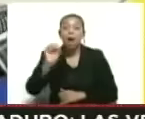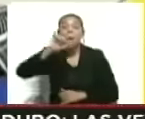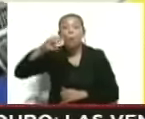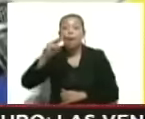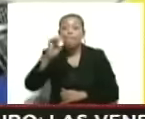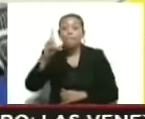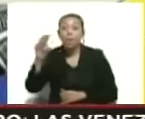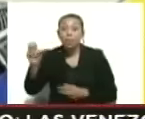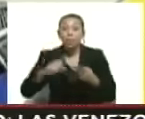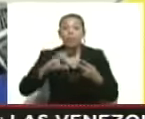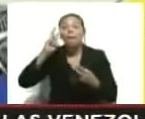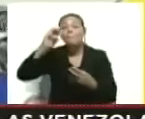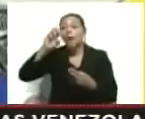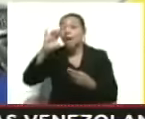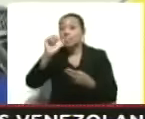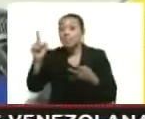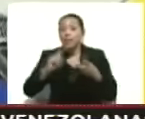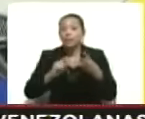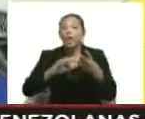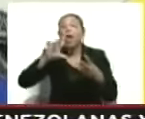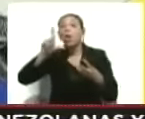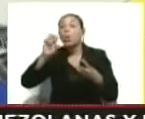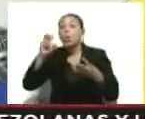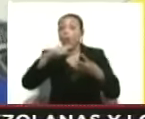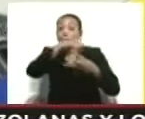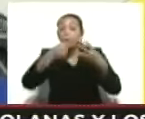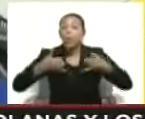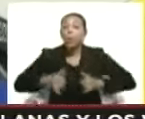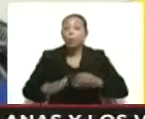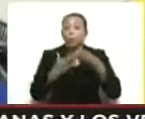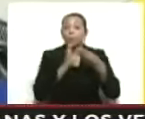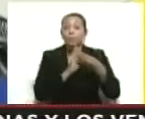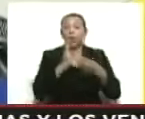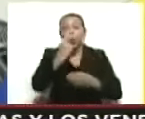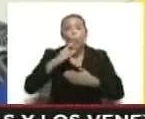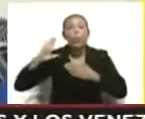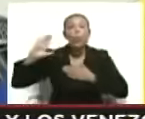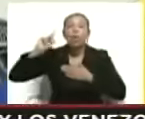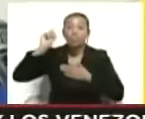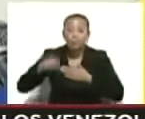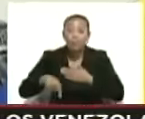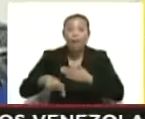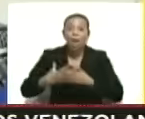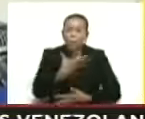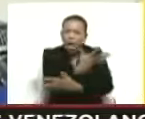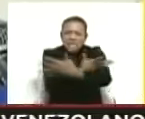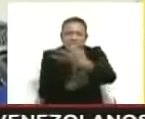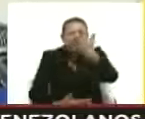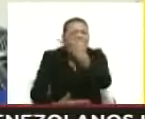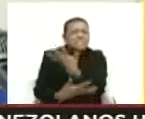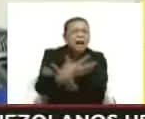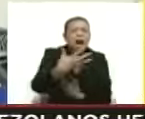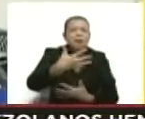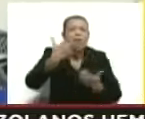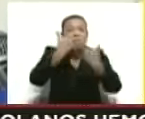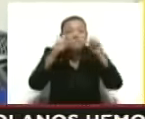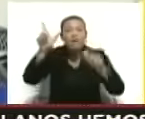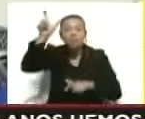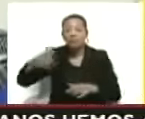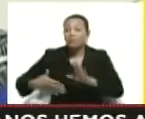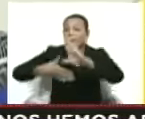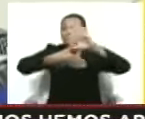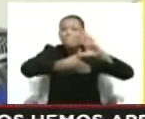Pedro, Matías y Lucas Bantroy. Juro por la sangre derramada por los libertadores de